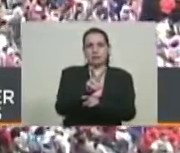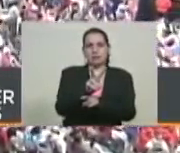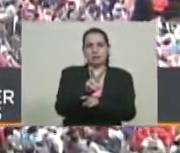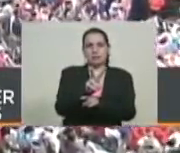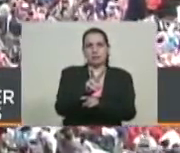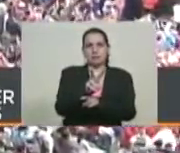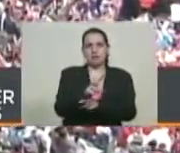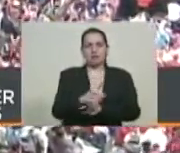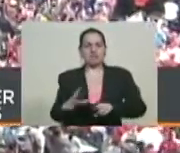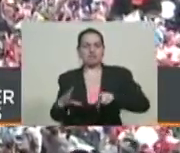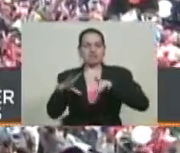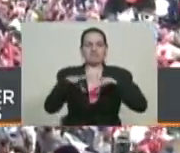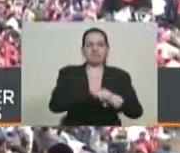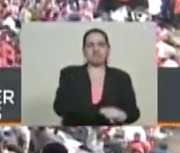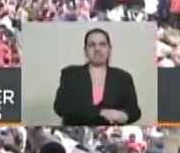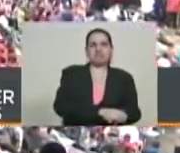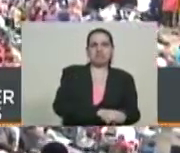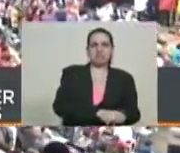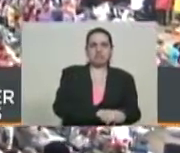su dominio.